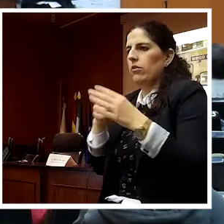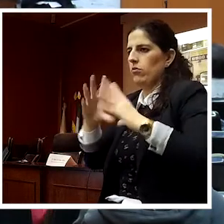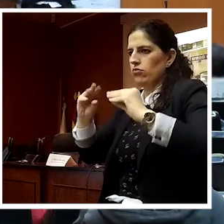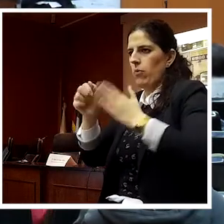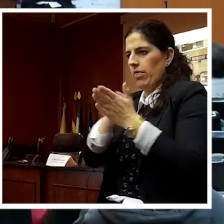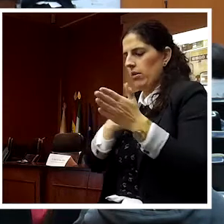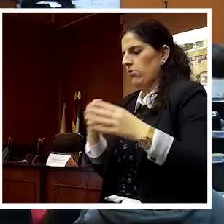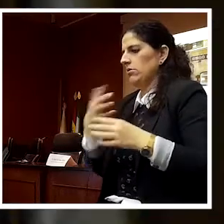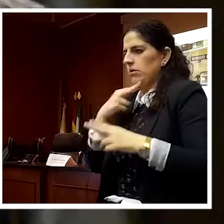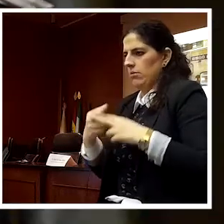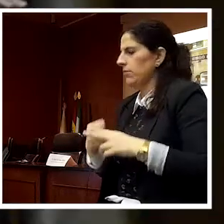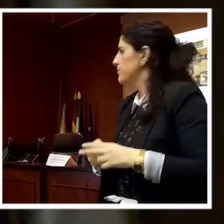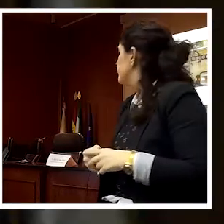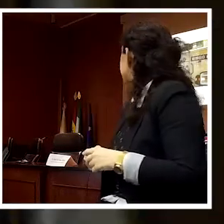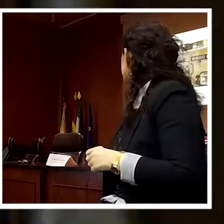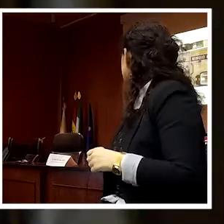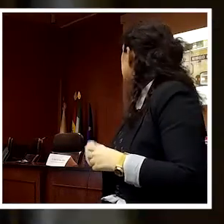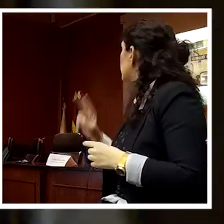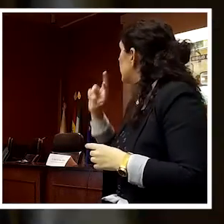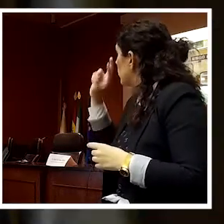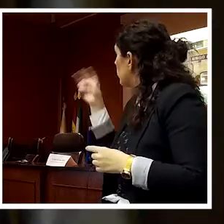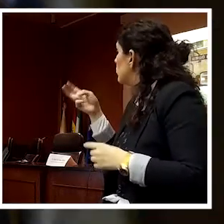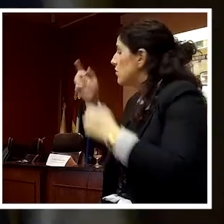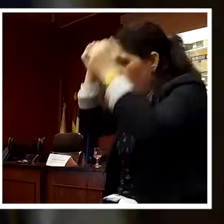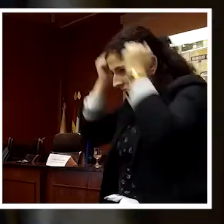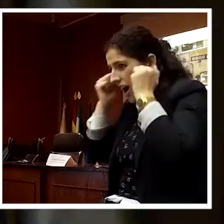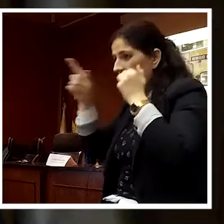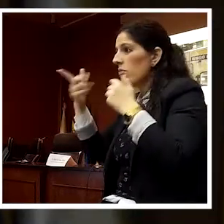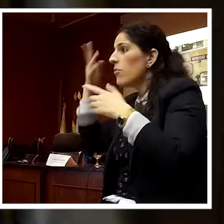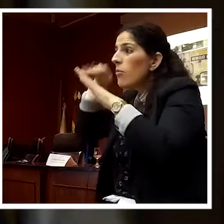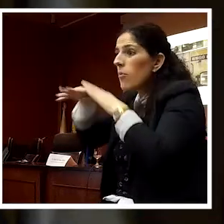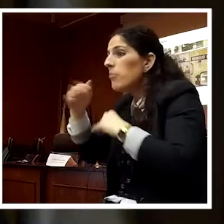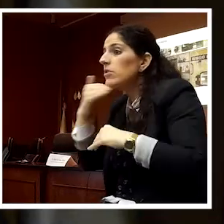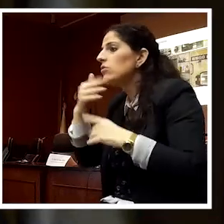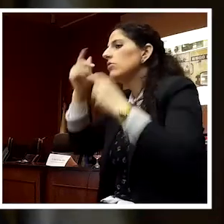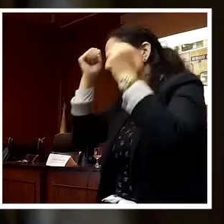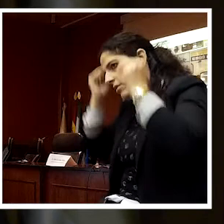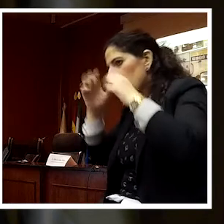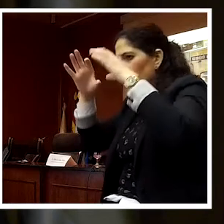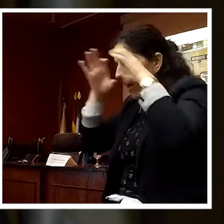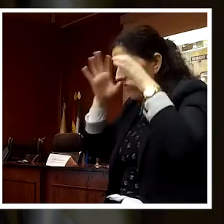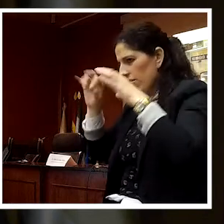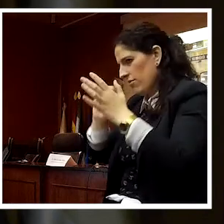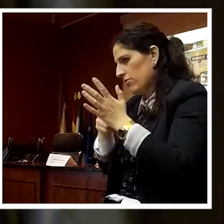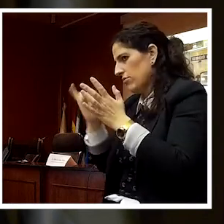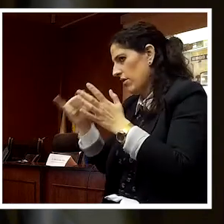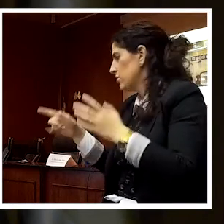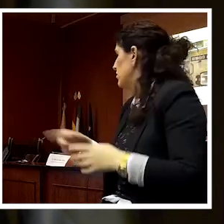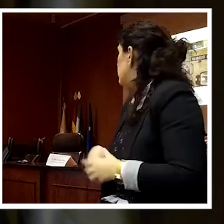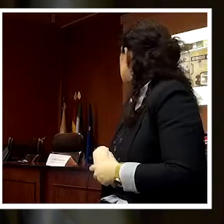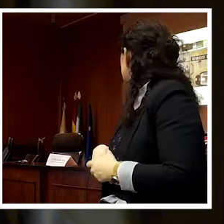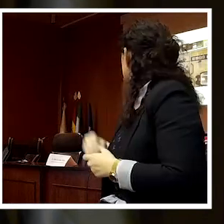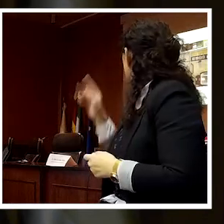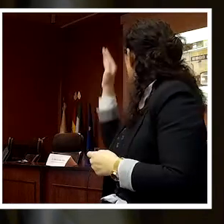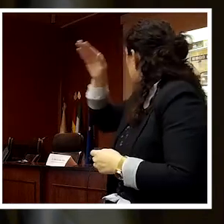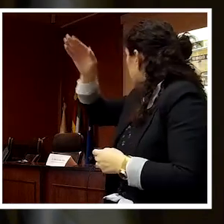o hay un incendio, nos metemos en un sitio peligroso para protegerte la cabeza y los ojos, nos llevamos unos cascos. Y aquí arriba